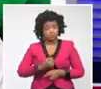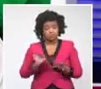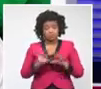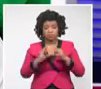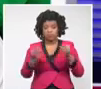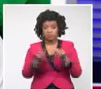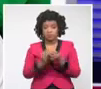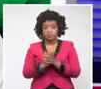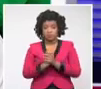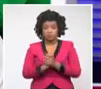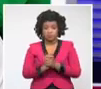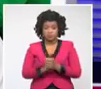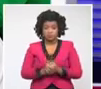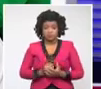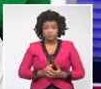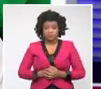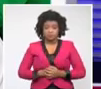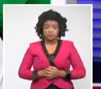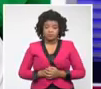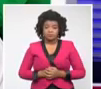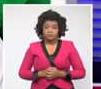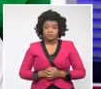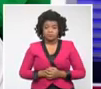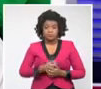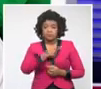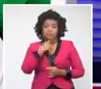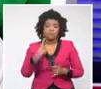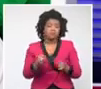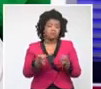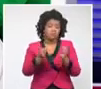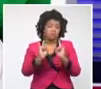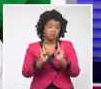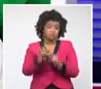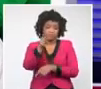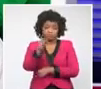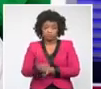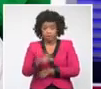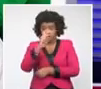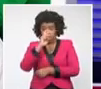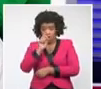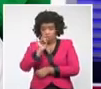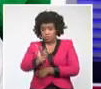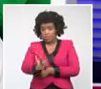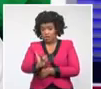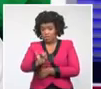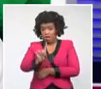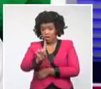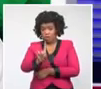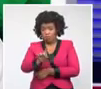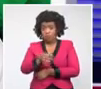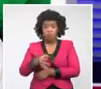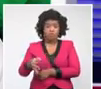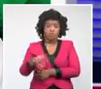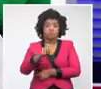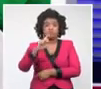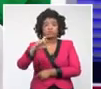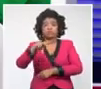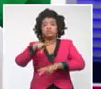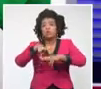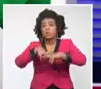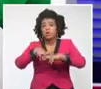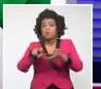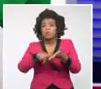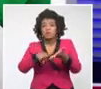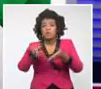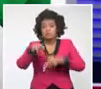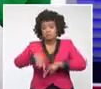amistades. Fallece una paciente de 71 años de edad, de aquí del municipio Centro Habana, en la provincia de La